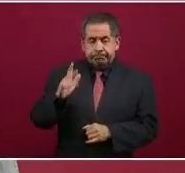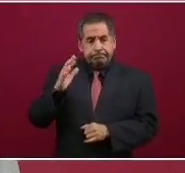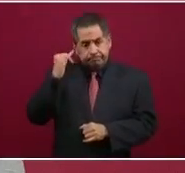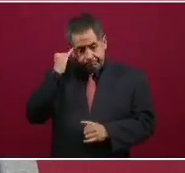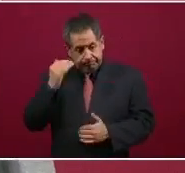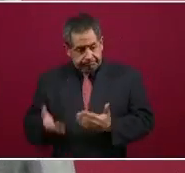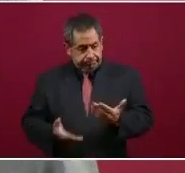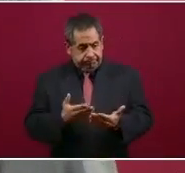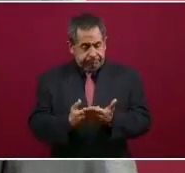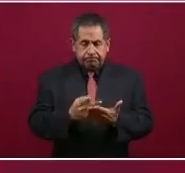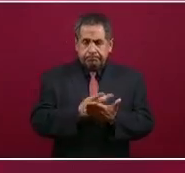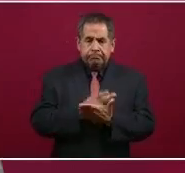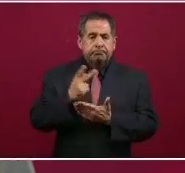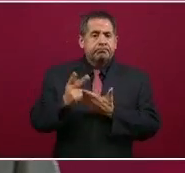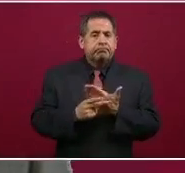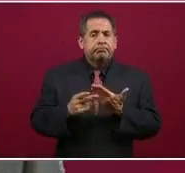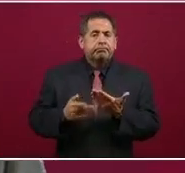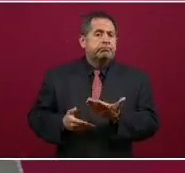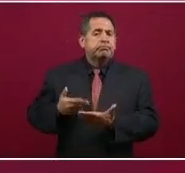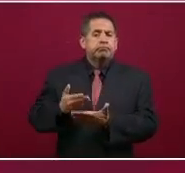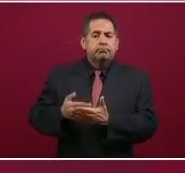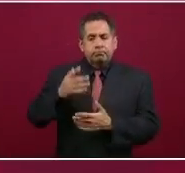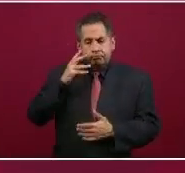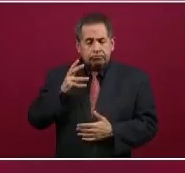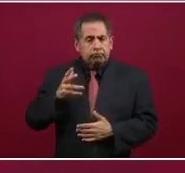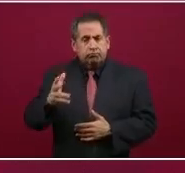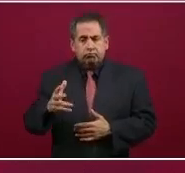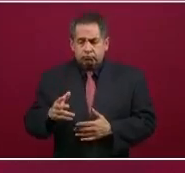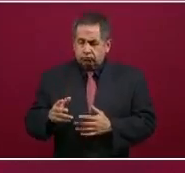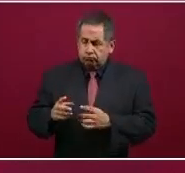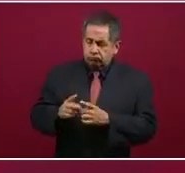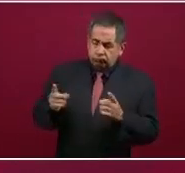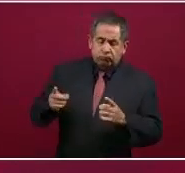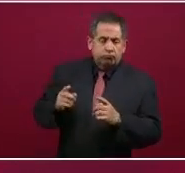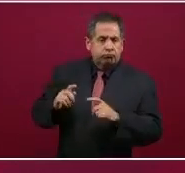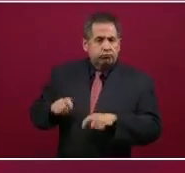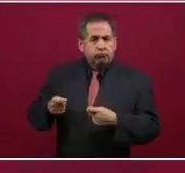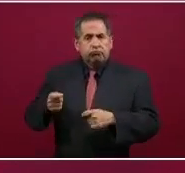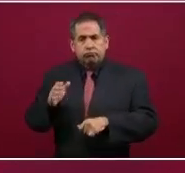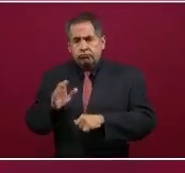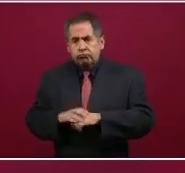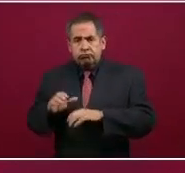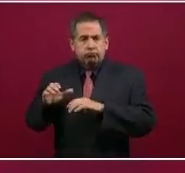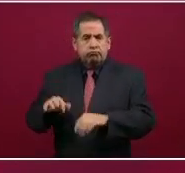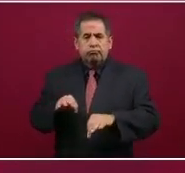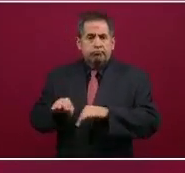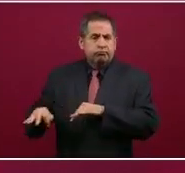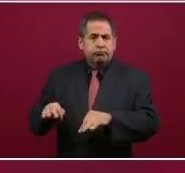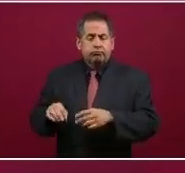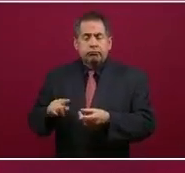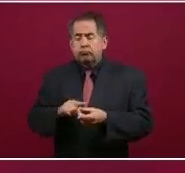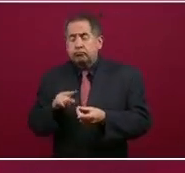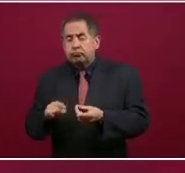el proyecto para el desarrollo y la creación de empleos en